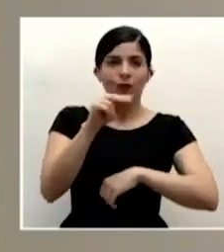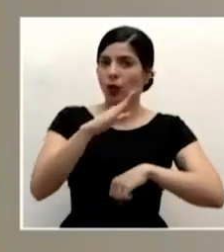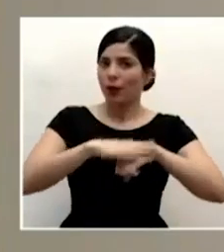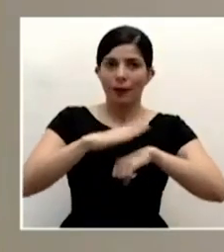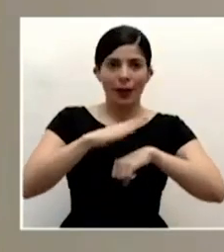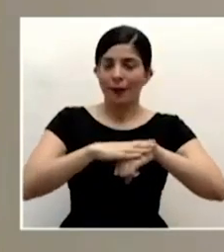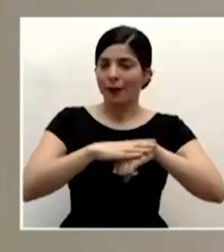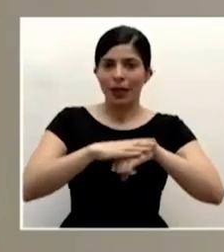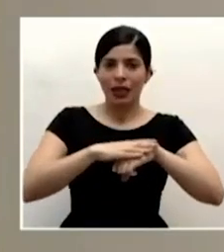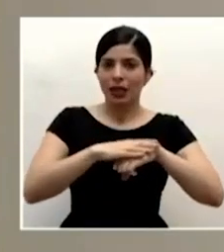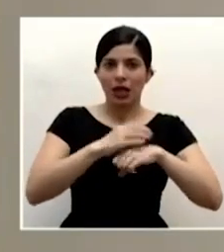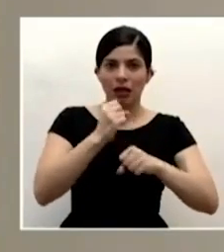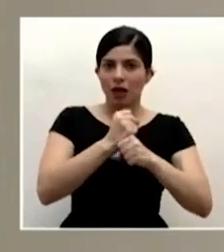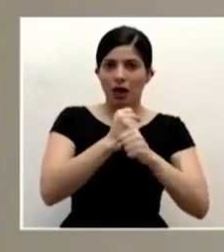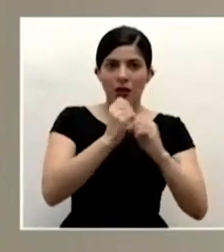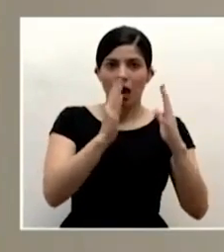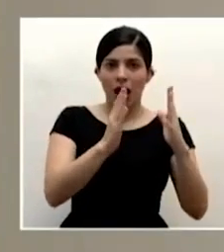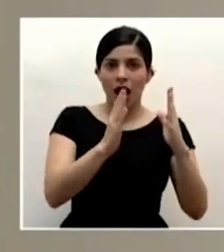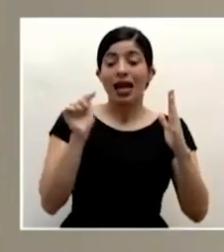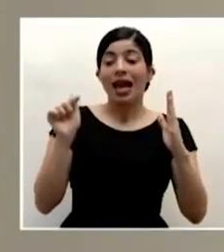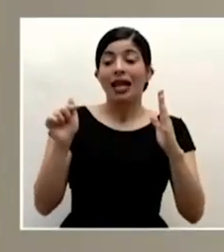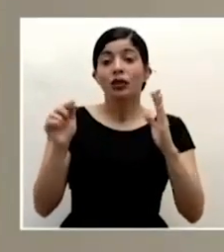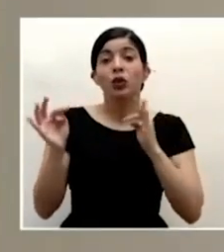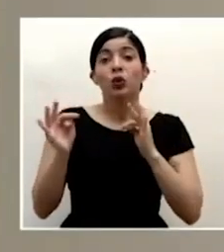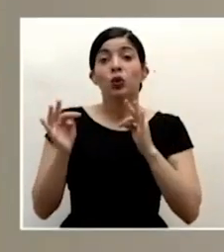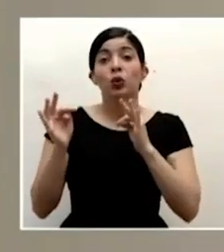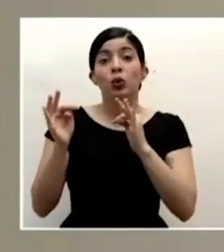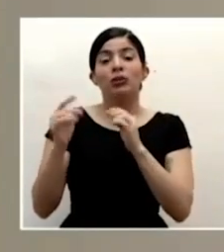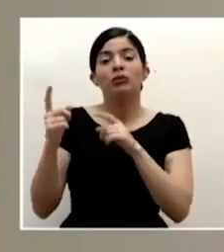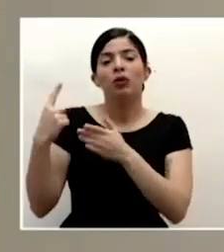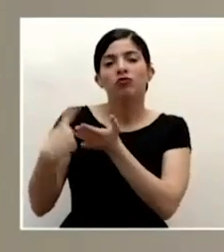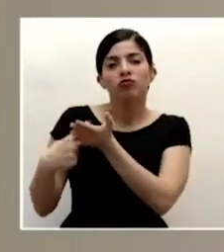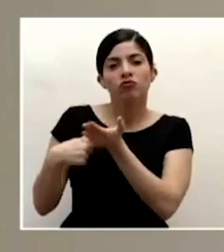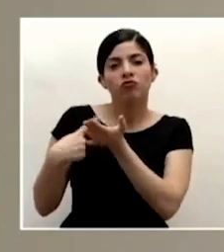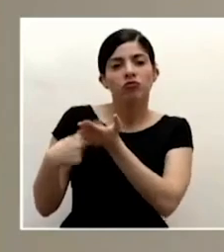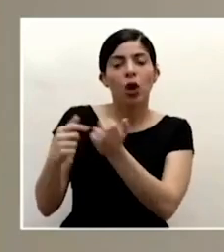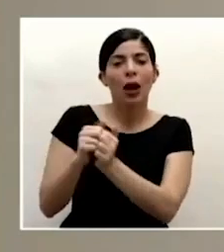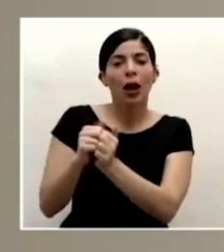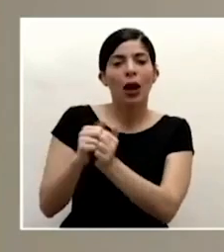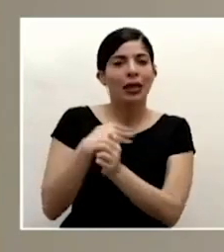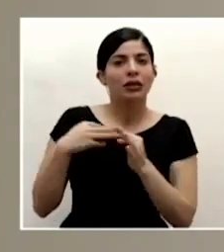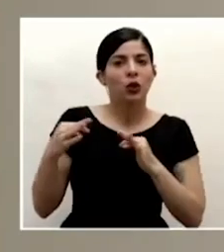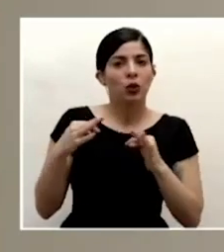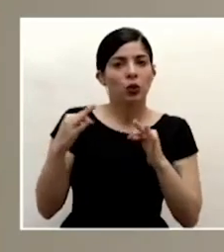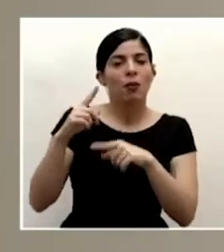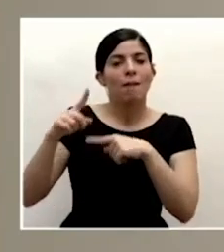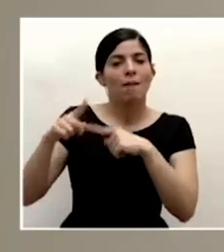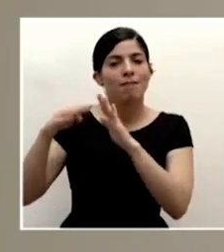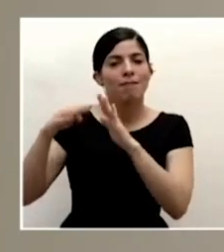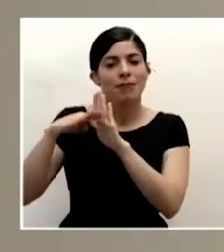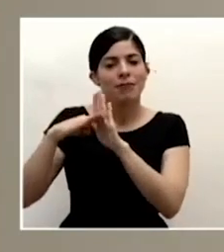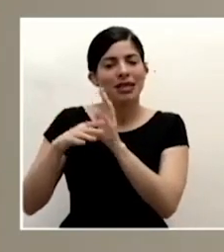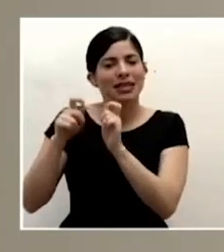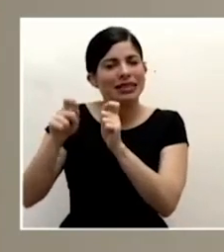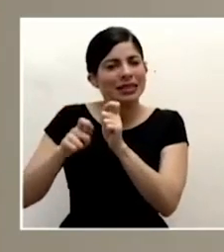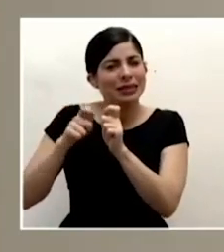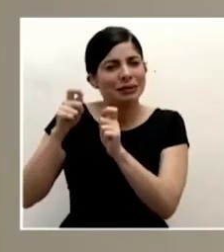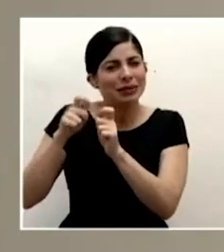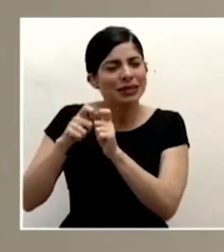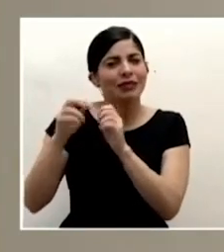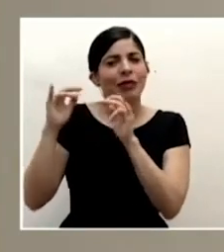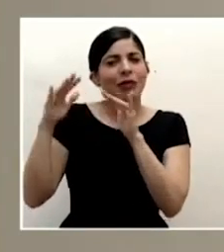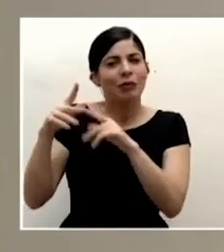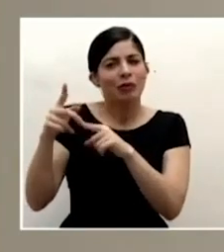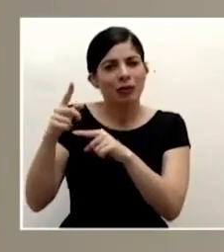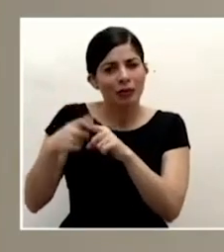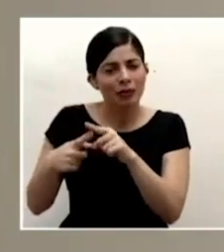permitiendo la funcionamiento eso estaríamos trabajando con la ministra de turismo en un protocolo muy específico muy riguroso con un aforo disminuido